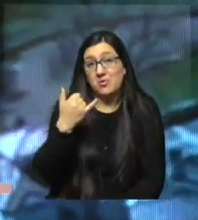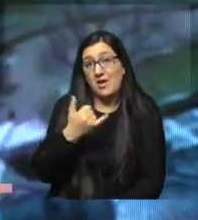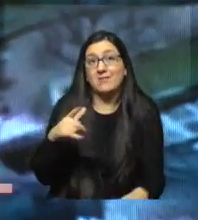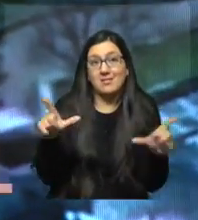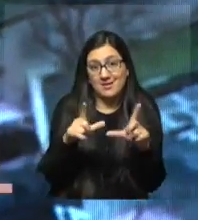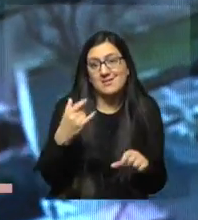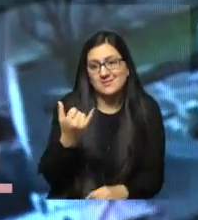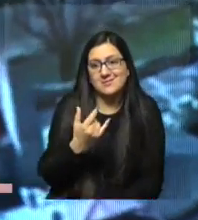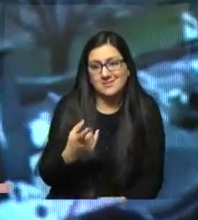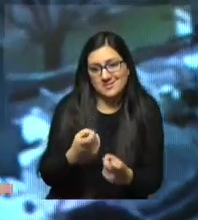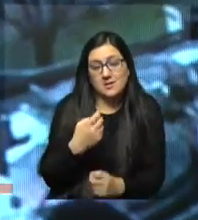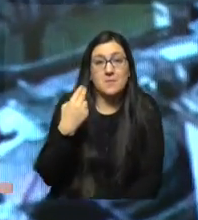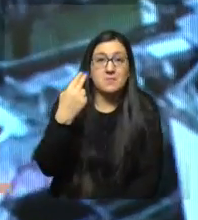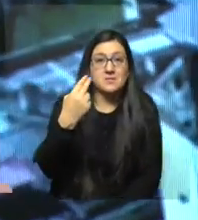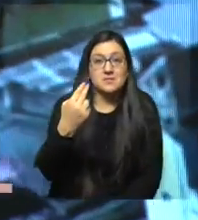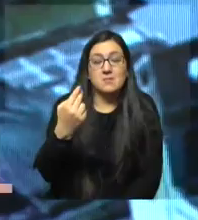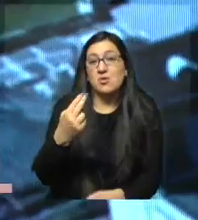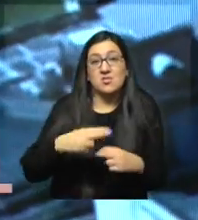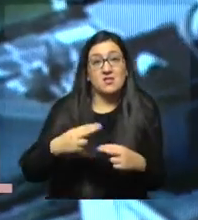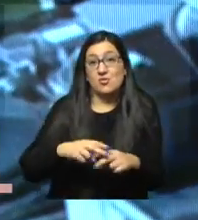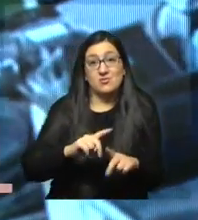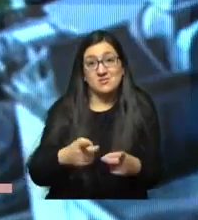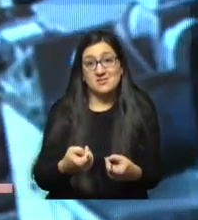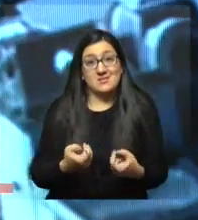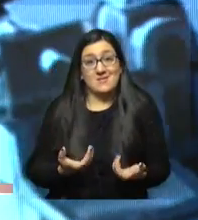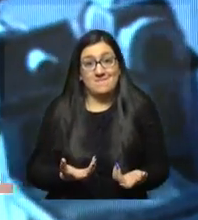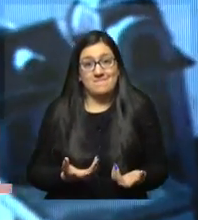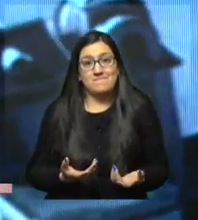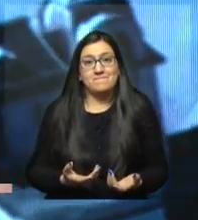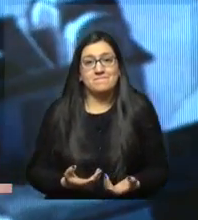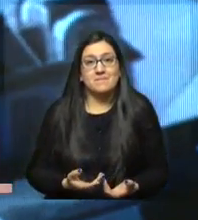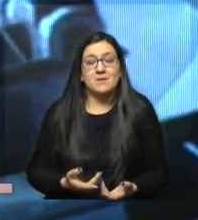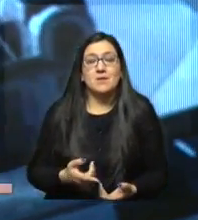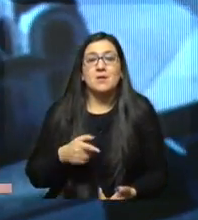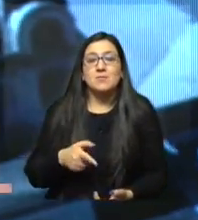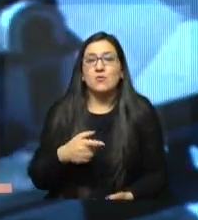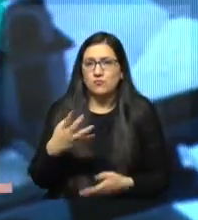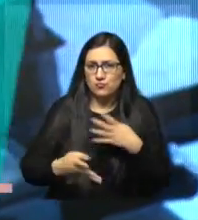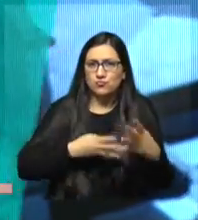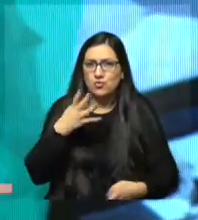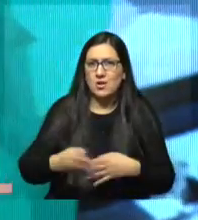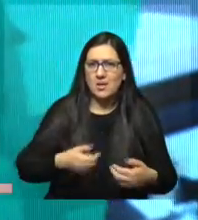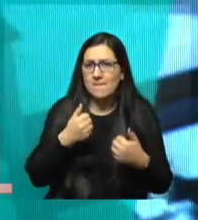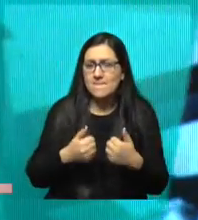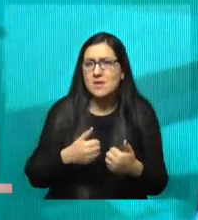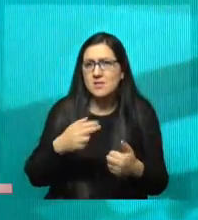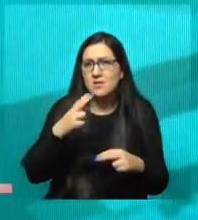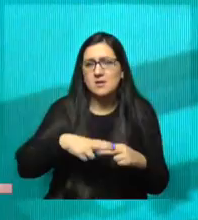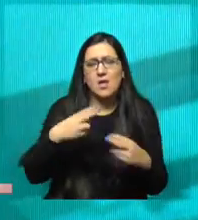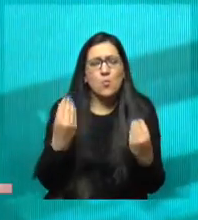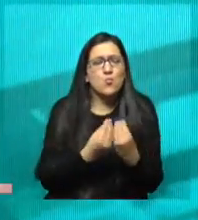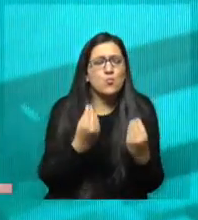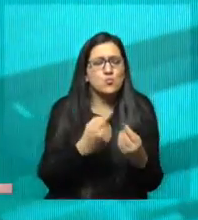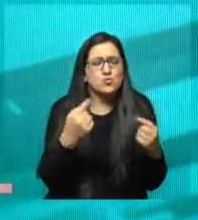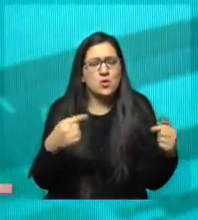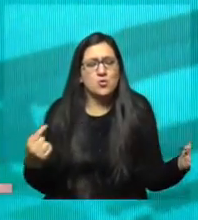Entonces, sin duda alguna, ha habido un cambio muy importante. Pero, ¿qué pasa? Es que es tan exitoso Internet. Hay tanta cosa que